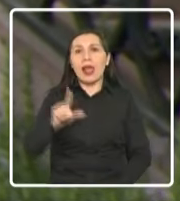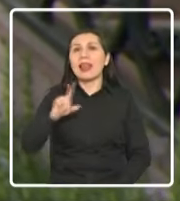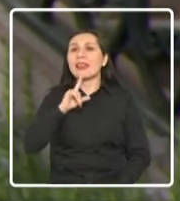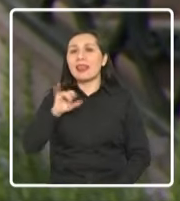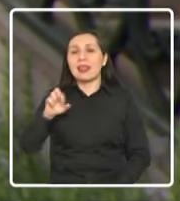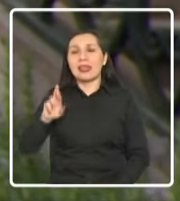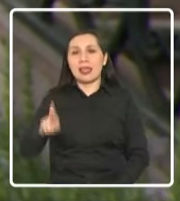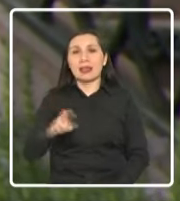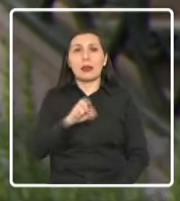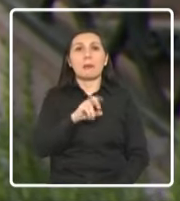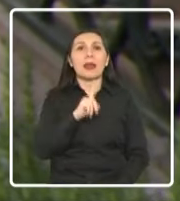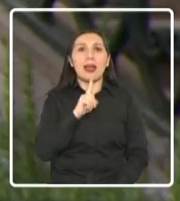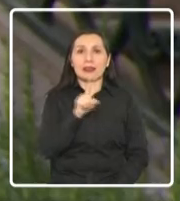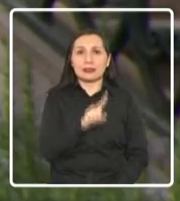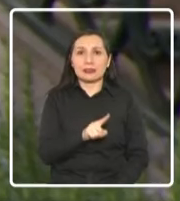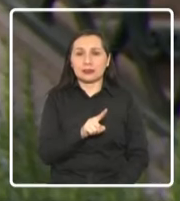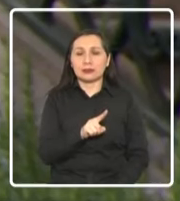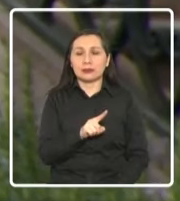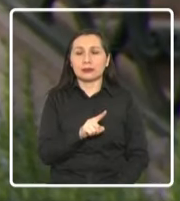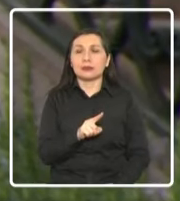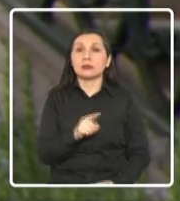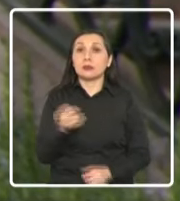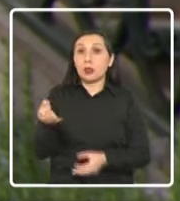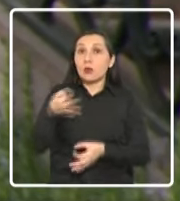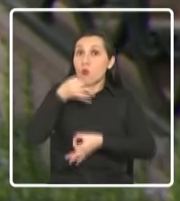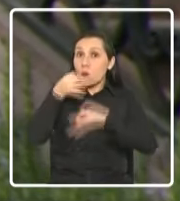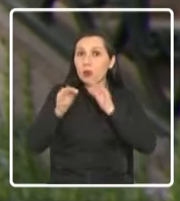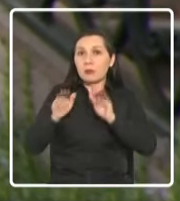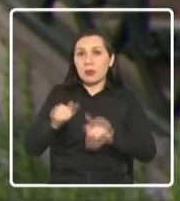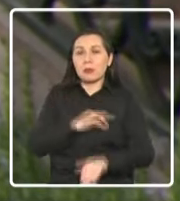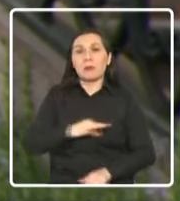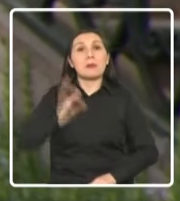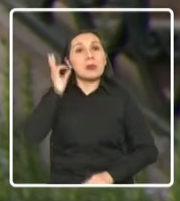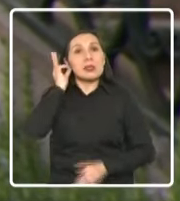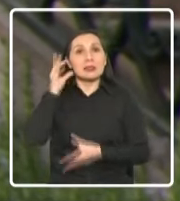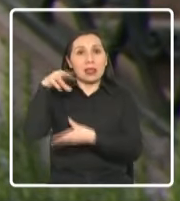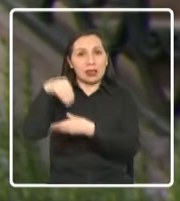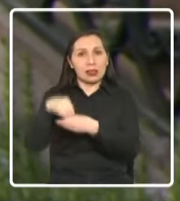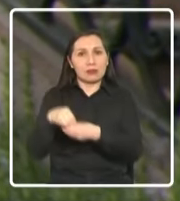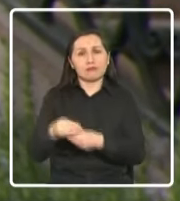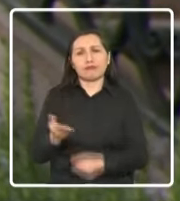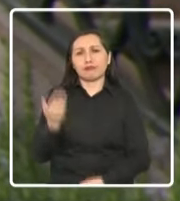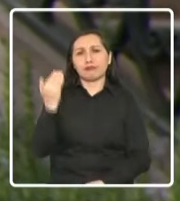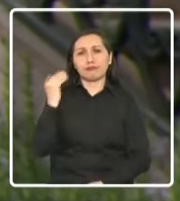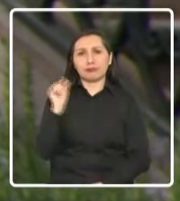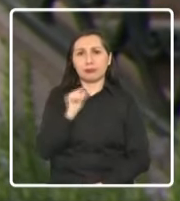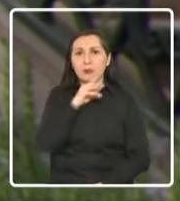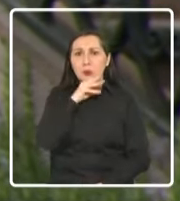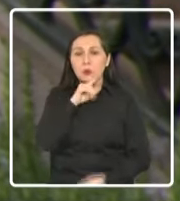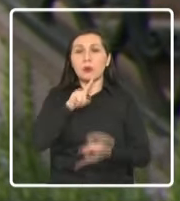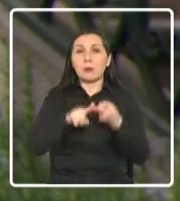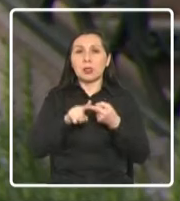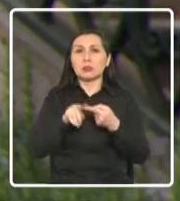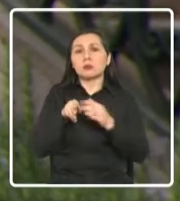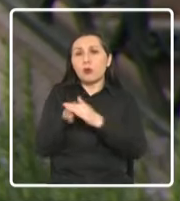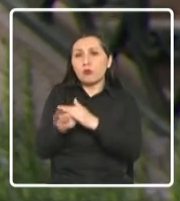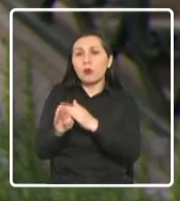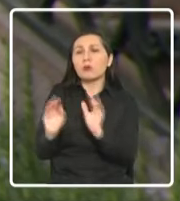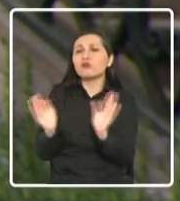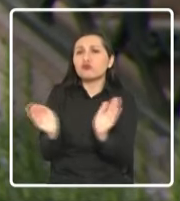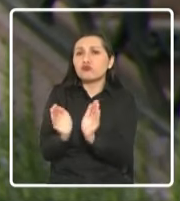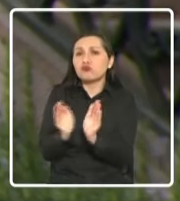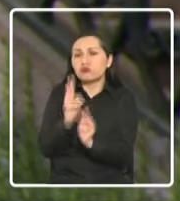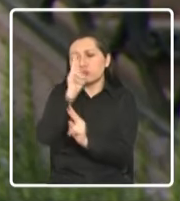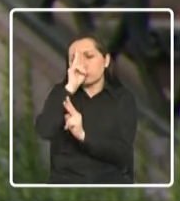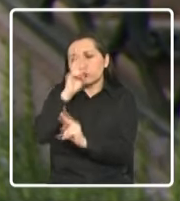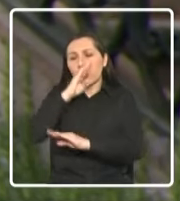Letelier y Carlos Prats. Como contaba nuestra ministra del Interior, hace minutos participamos de un pequeño y